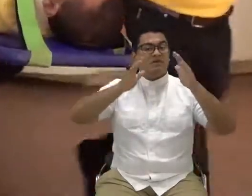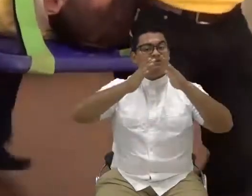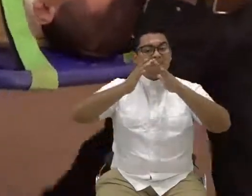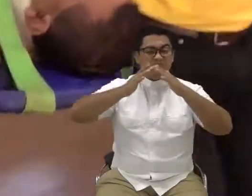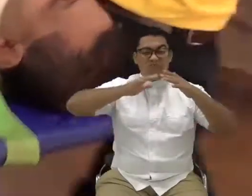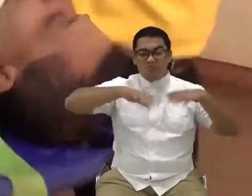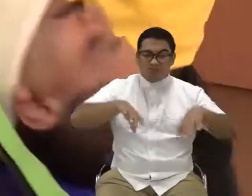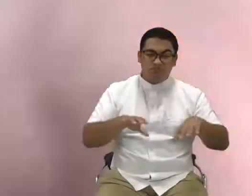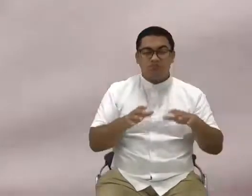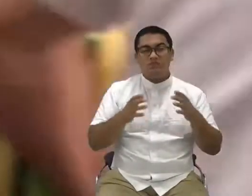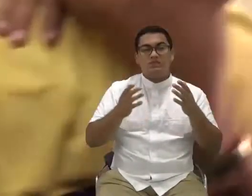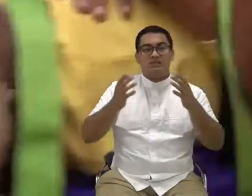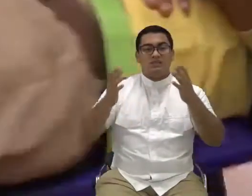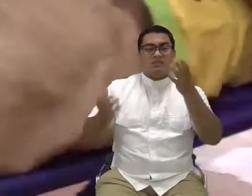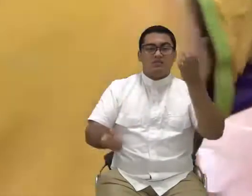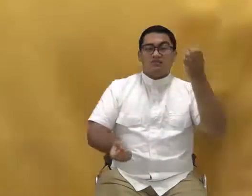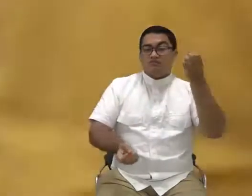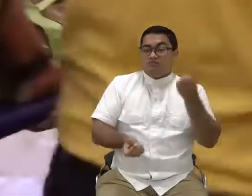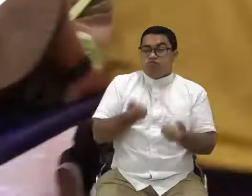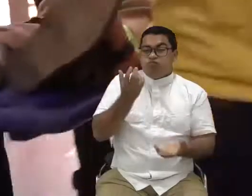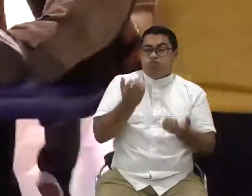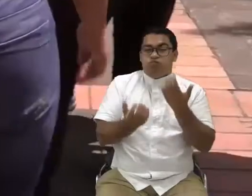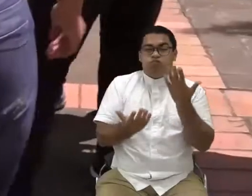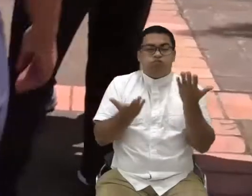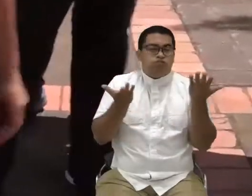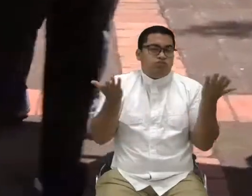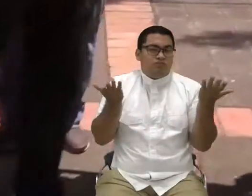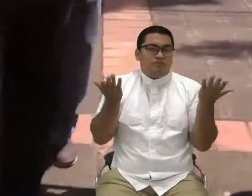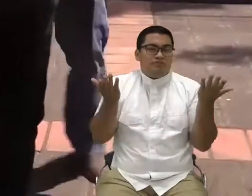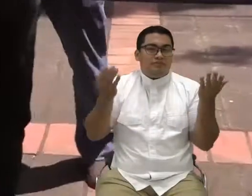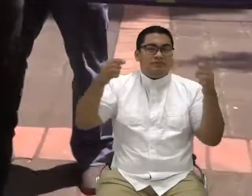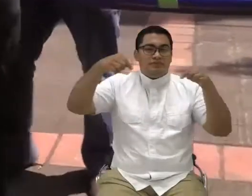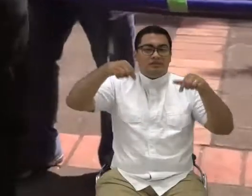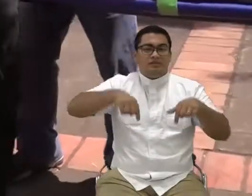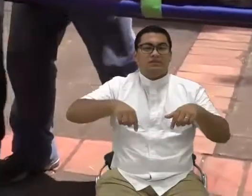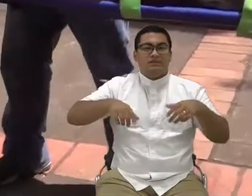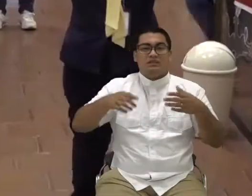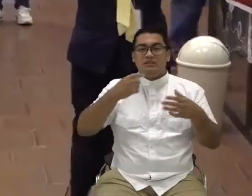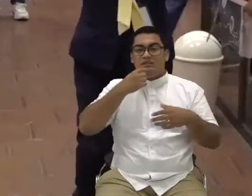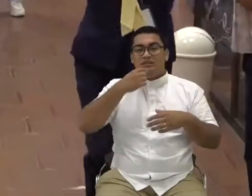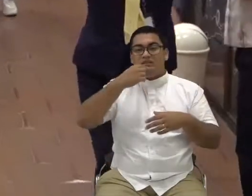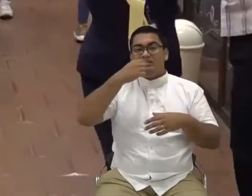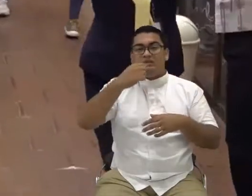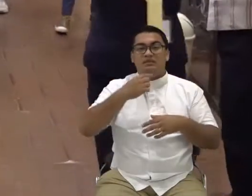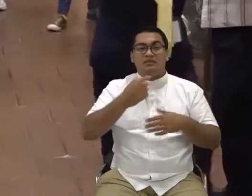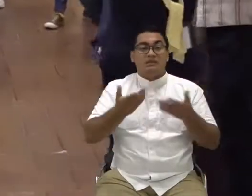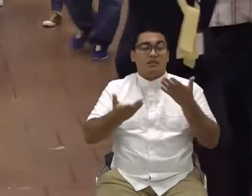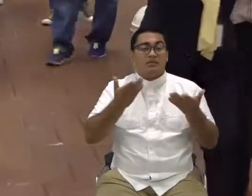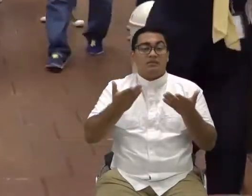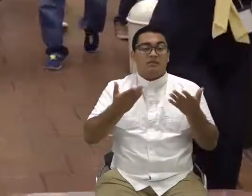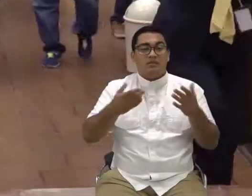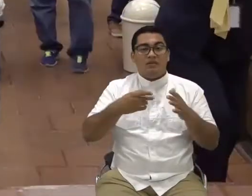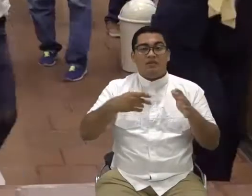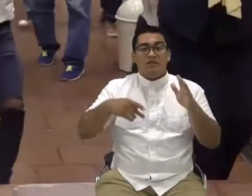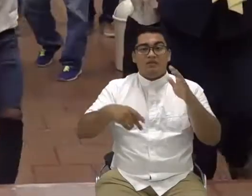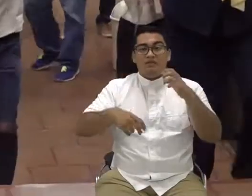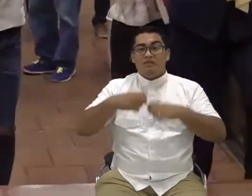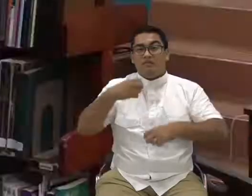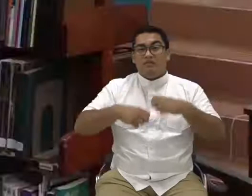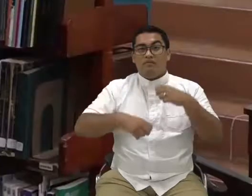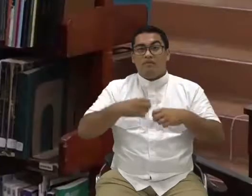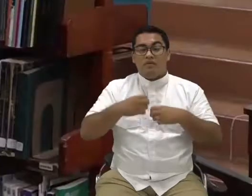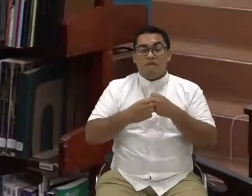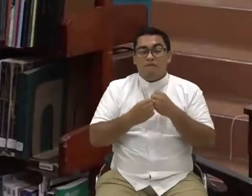tenemos incendios, sismos. Tenemos ahora la incorporación de queremos darle seguimiento a lo que son las sustancias